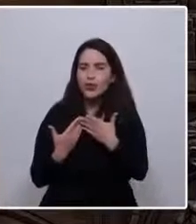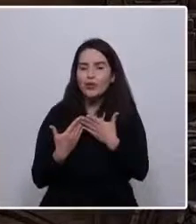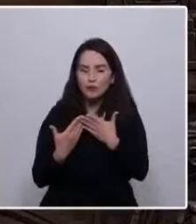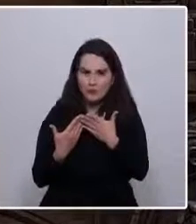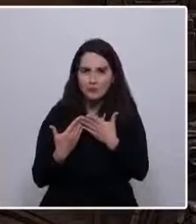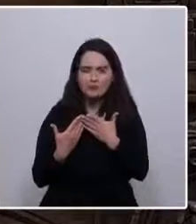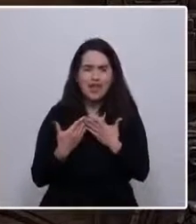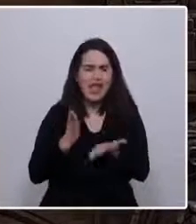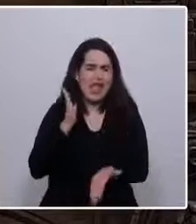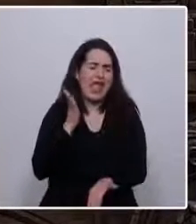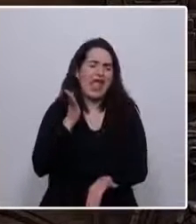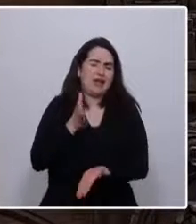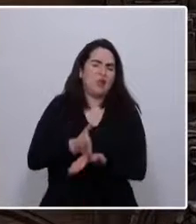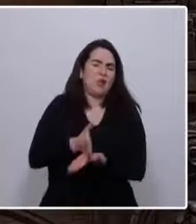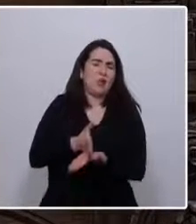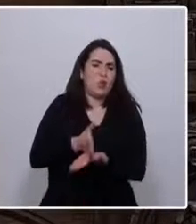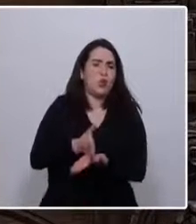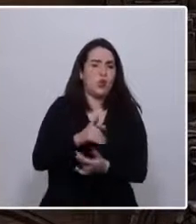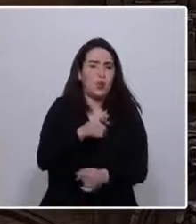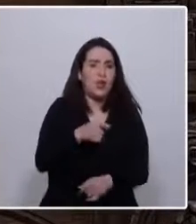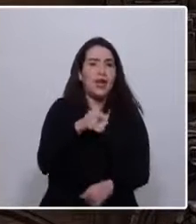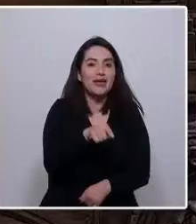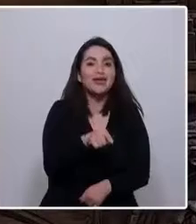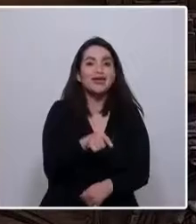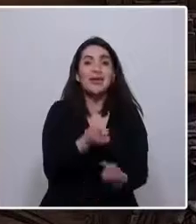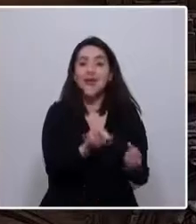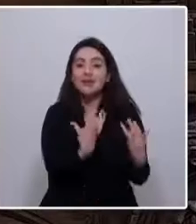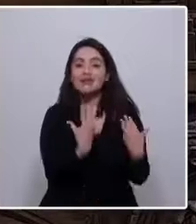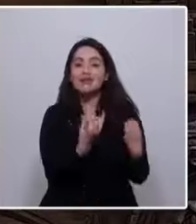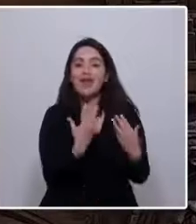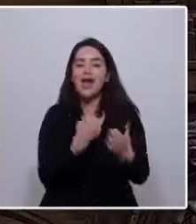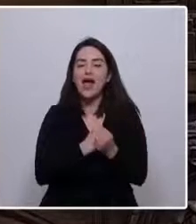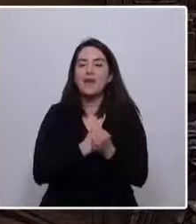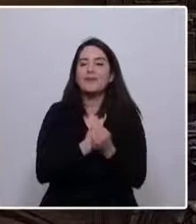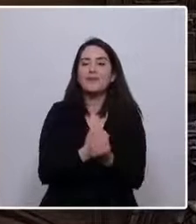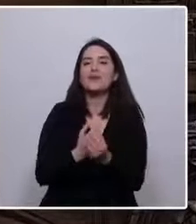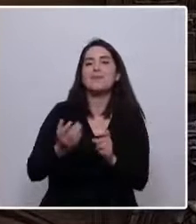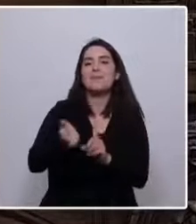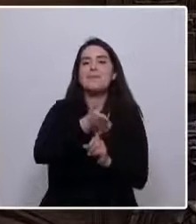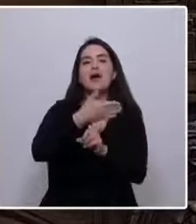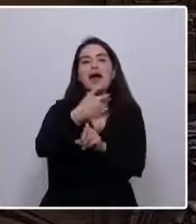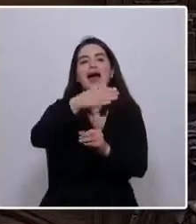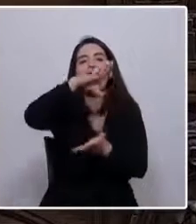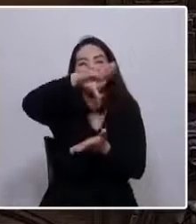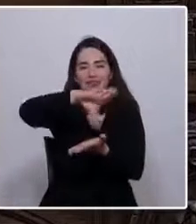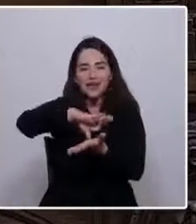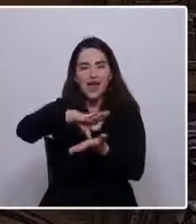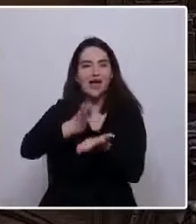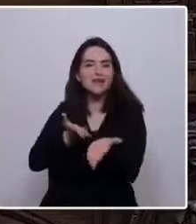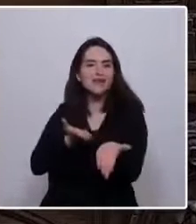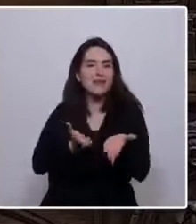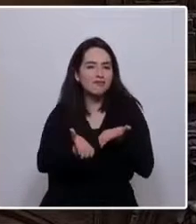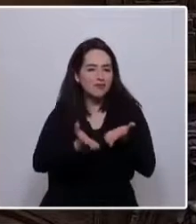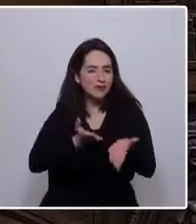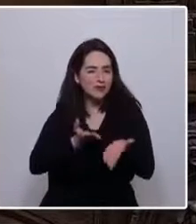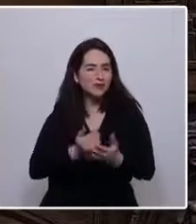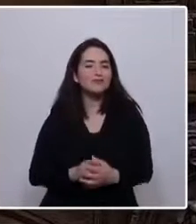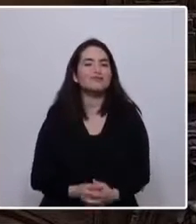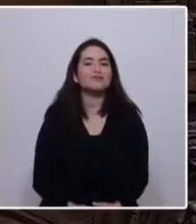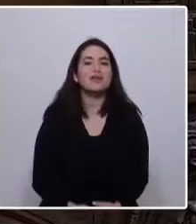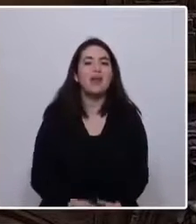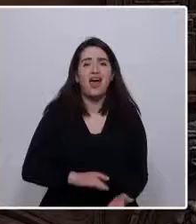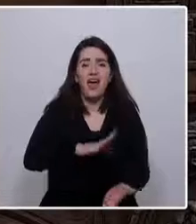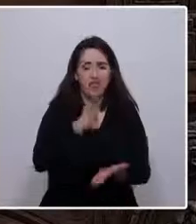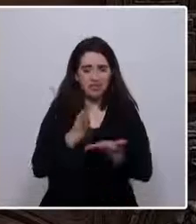exigencia donde se nos inculcaba el amor a nuestra patria para servirla hasta rendir la